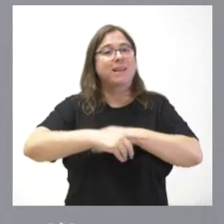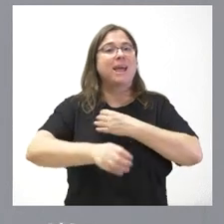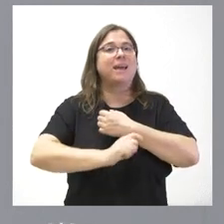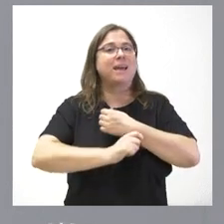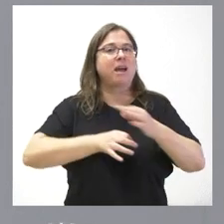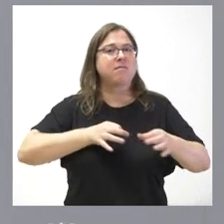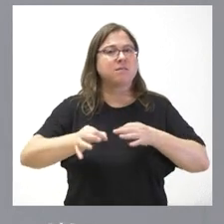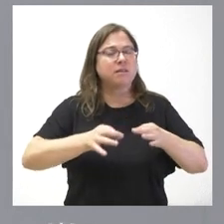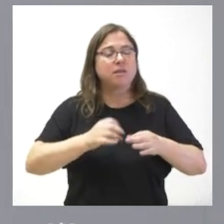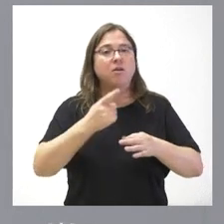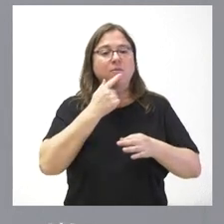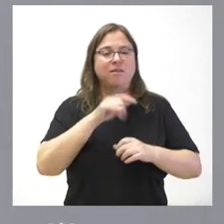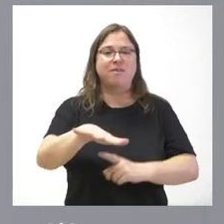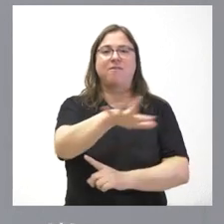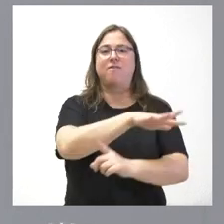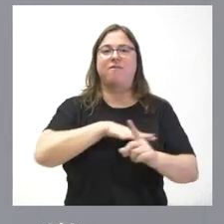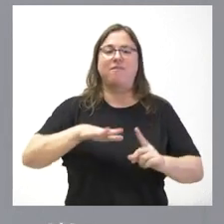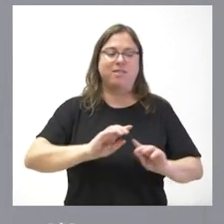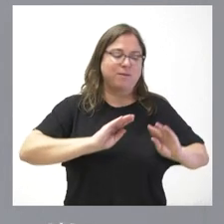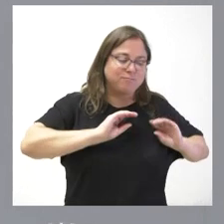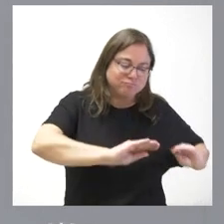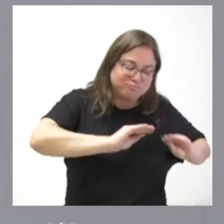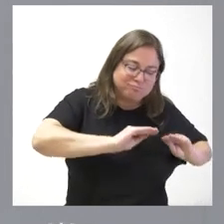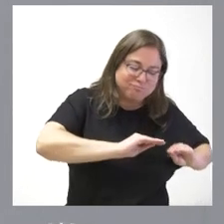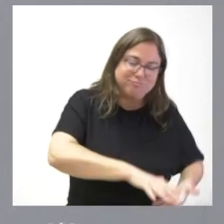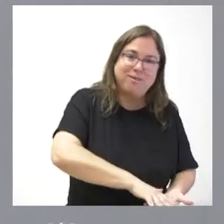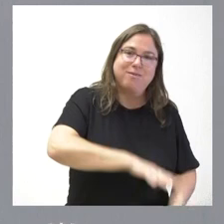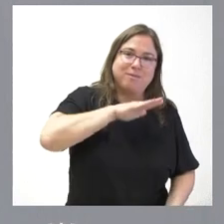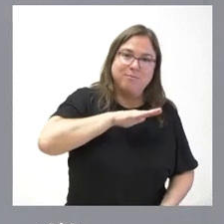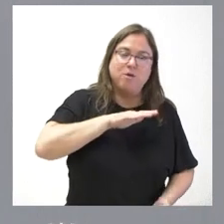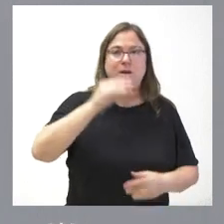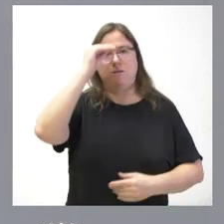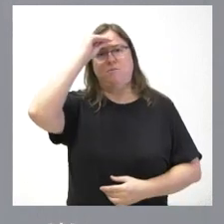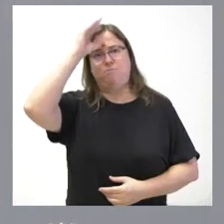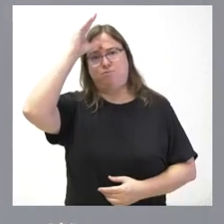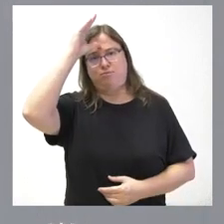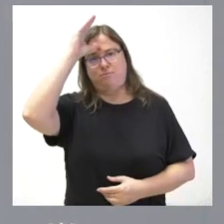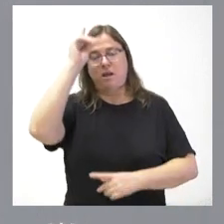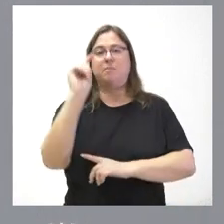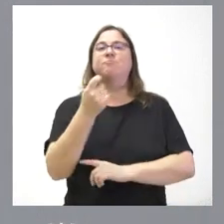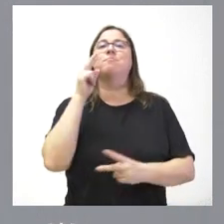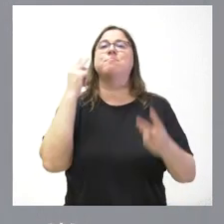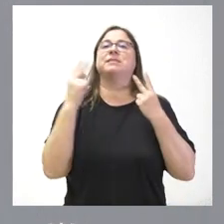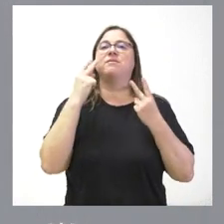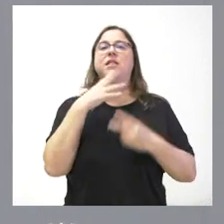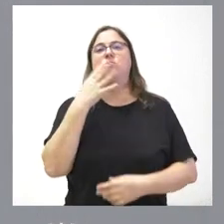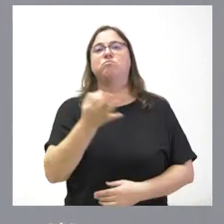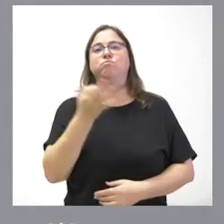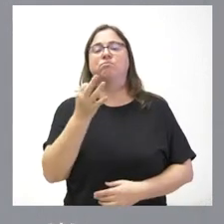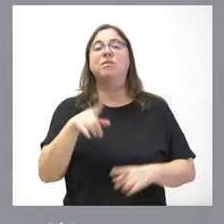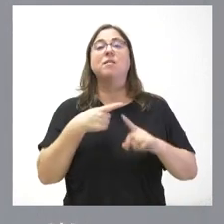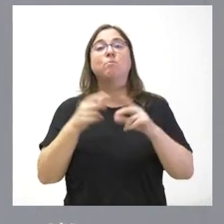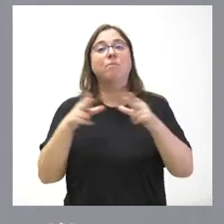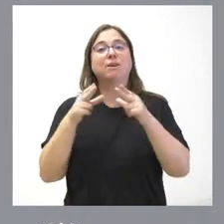entorno facilitador del talento El Talento para el conocimiento la Excelencia y visibilidad y la sociedad